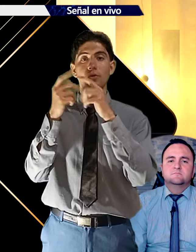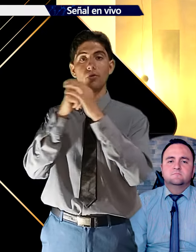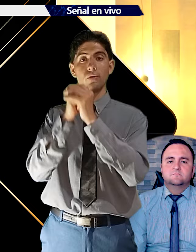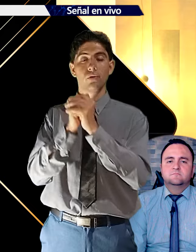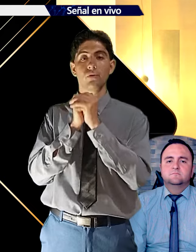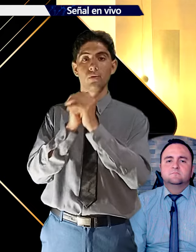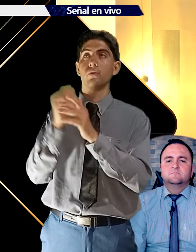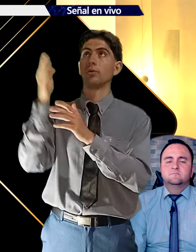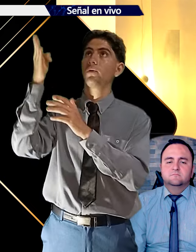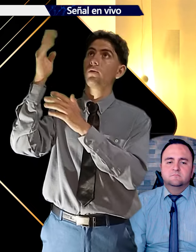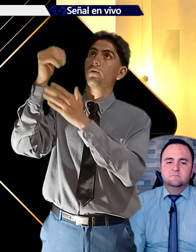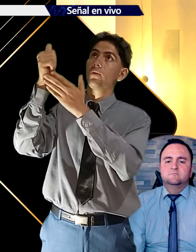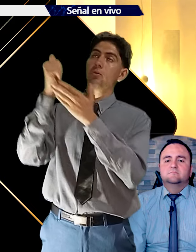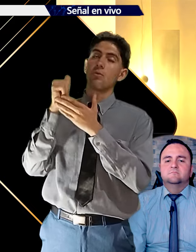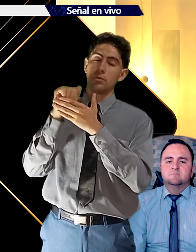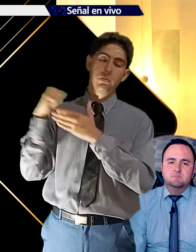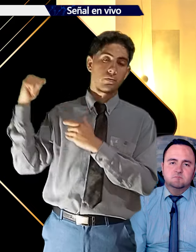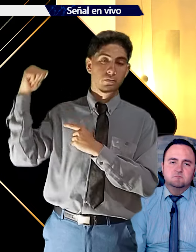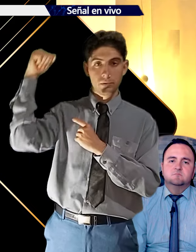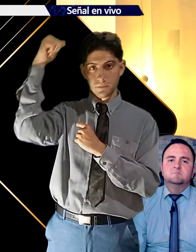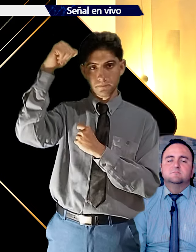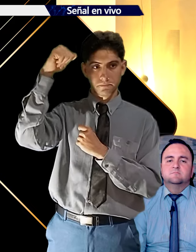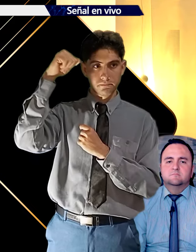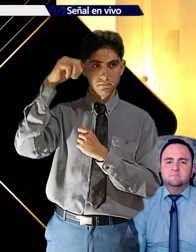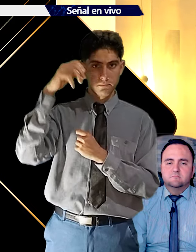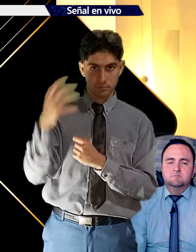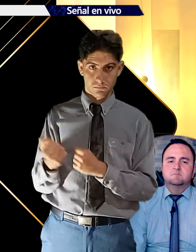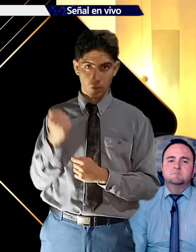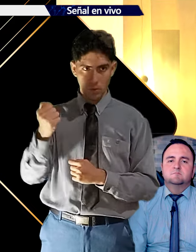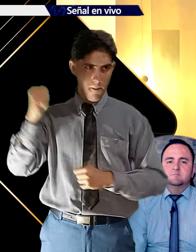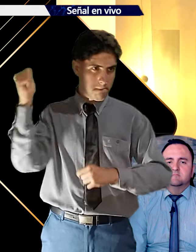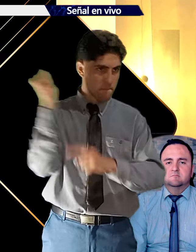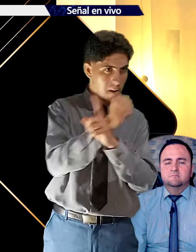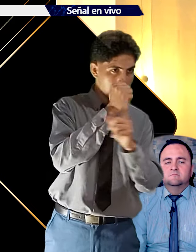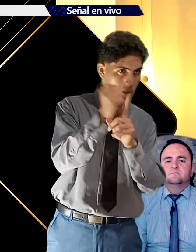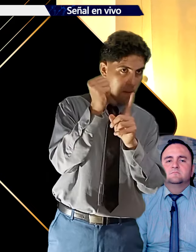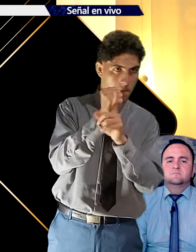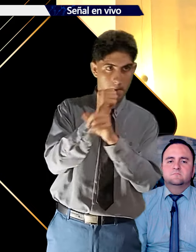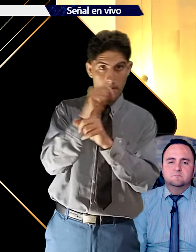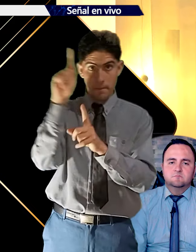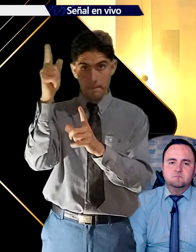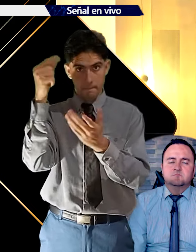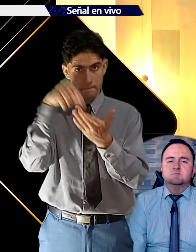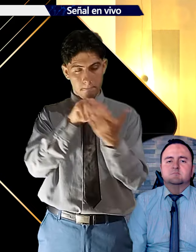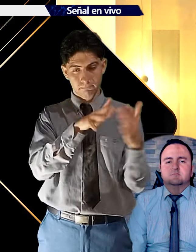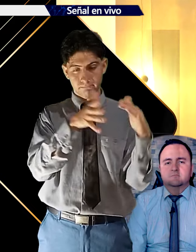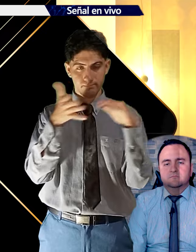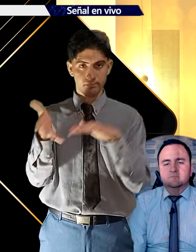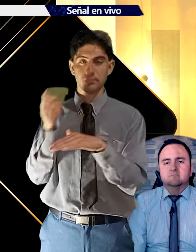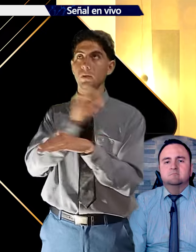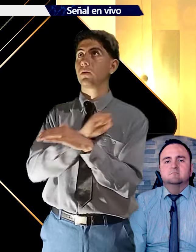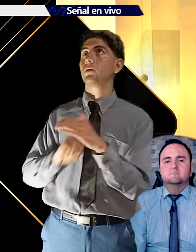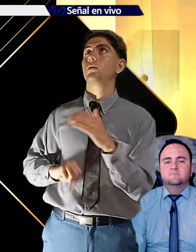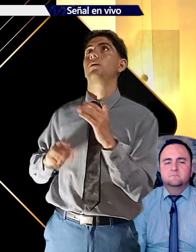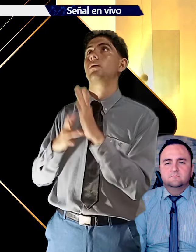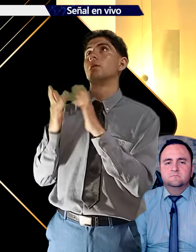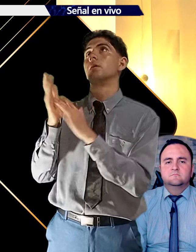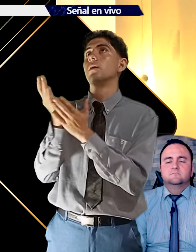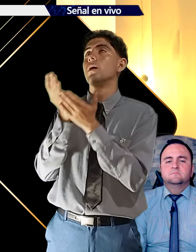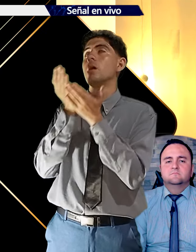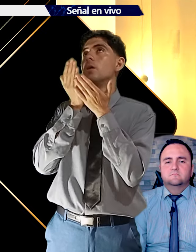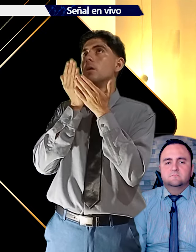dos oraciones aparecen en la vida de él. Una, cuando el Señor le dio la victoria con la quijada de ese animal que mató